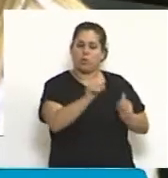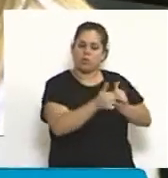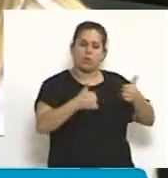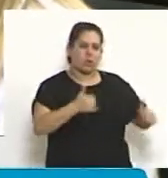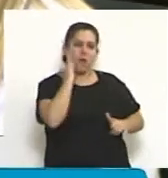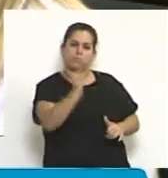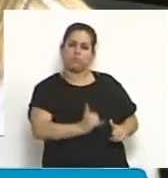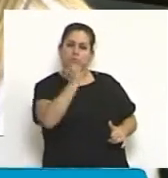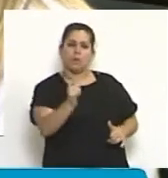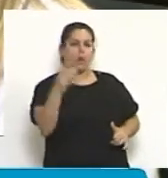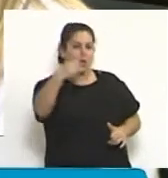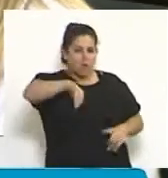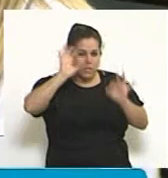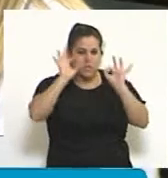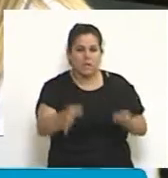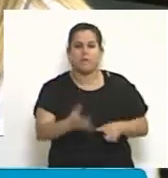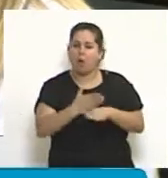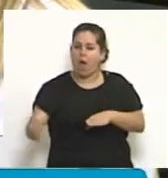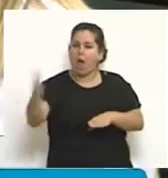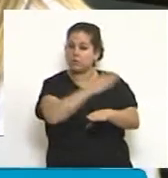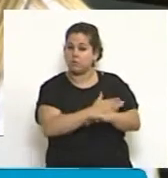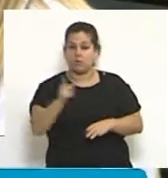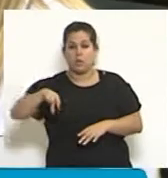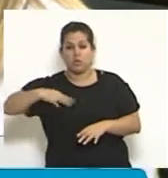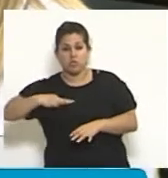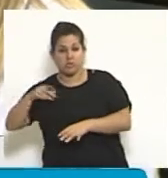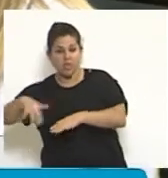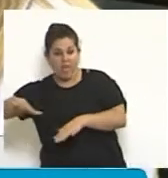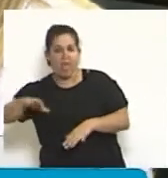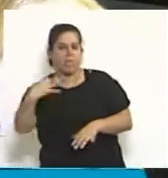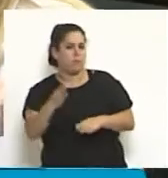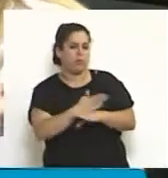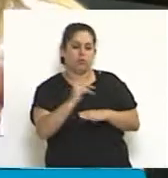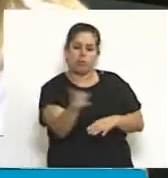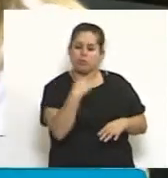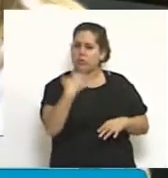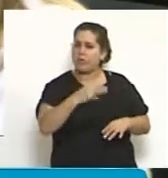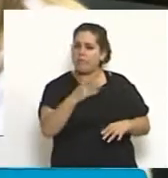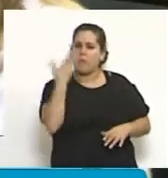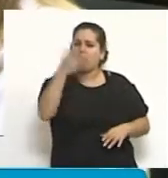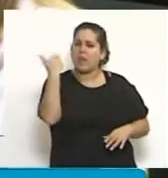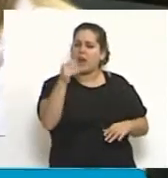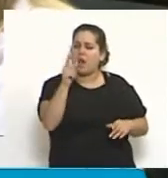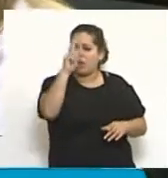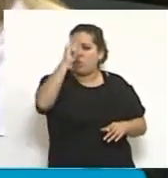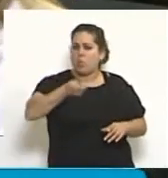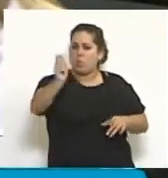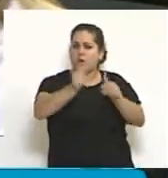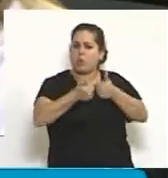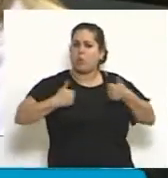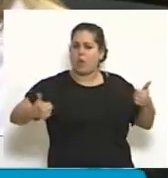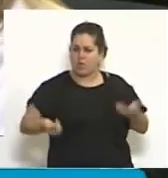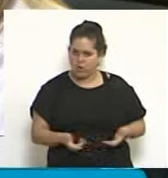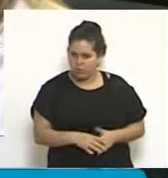que debemos antes que nadie estar sometidos a ese juicio público de los jurados populares, digamos.